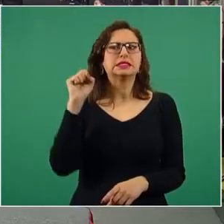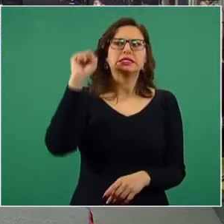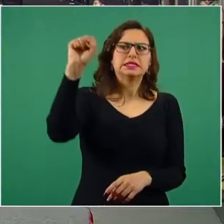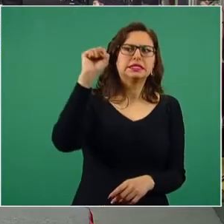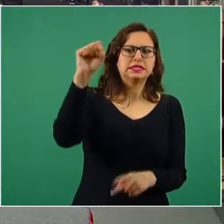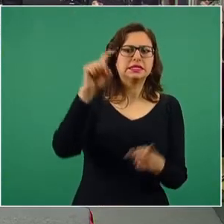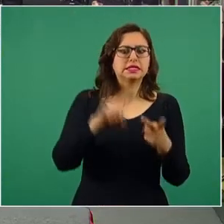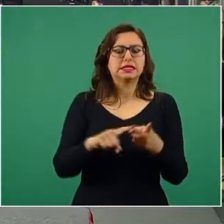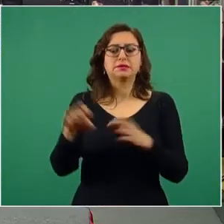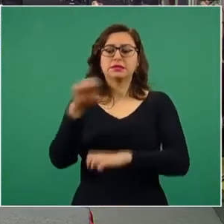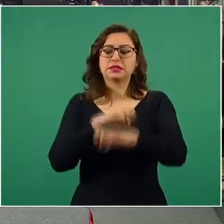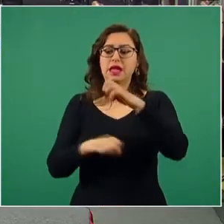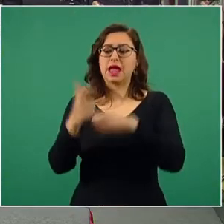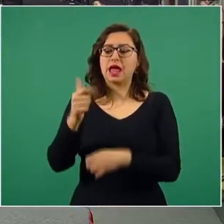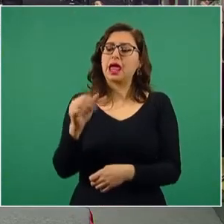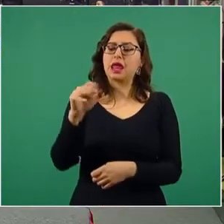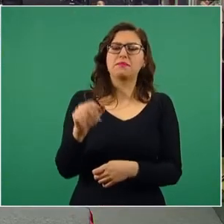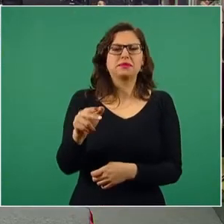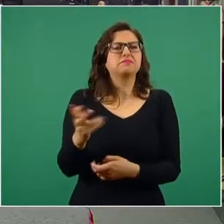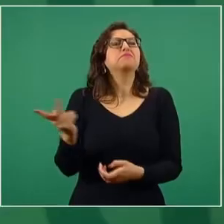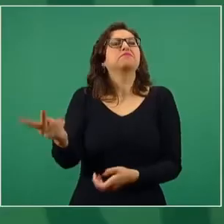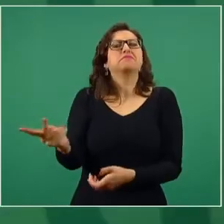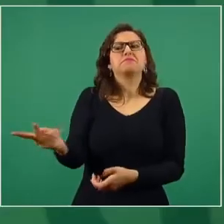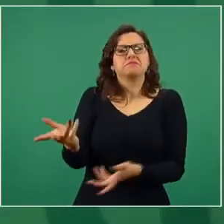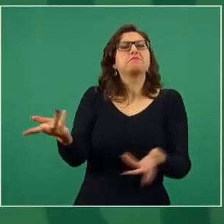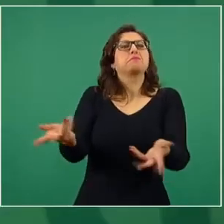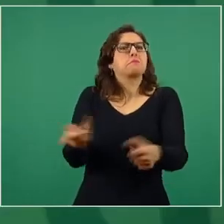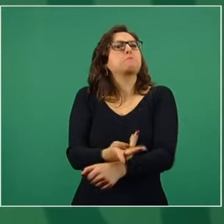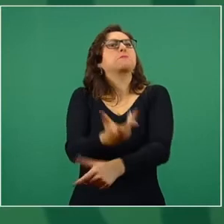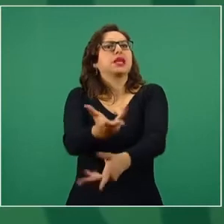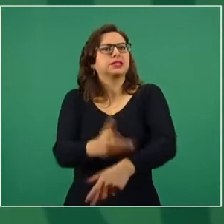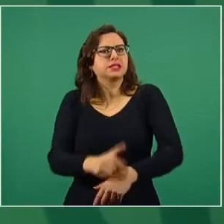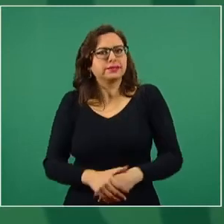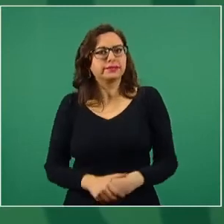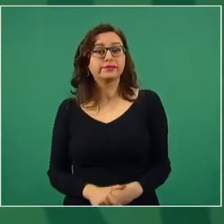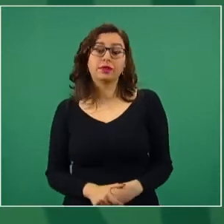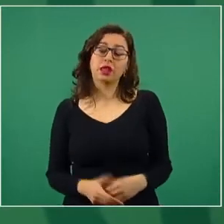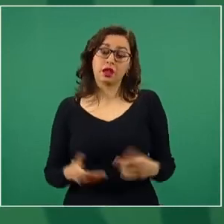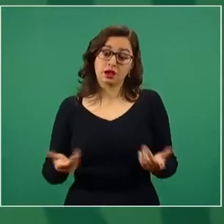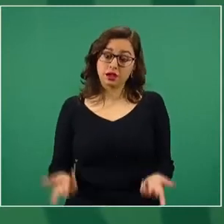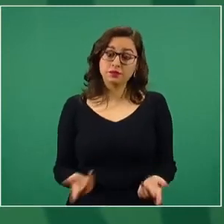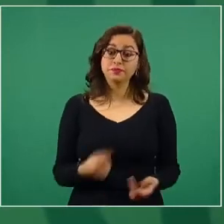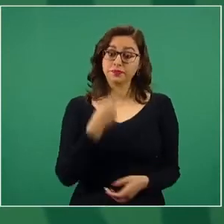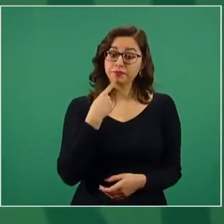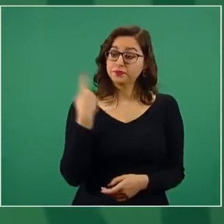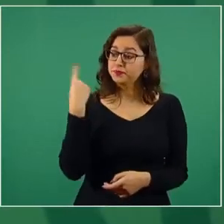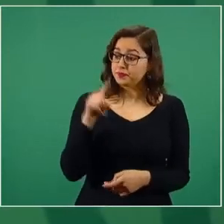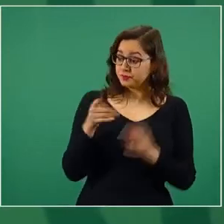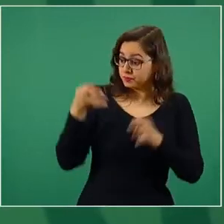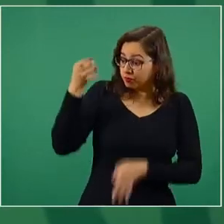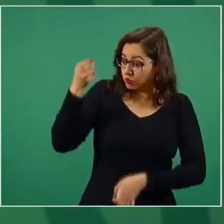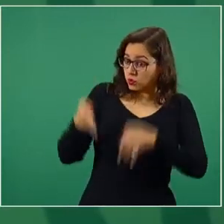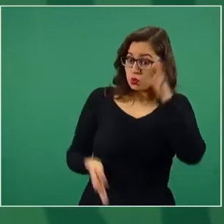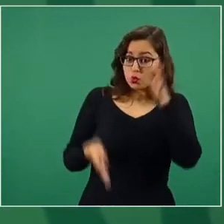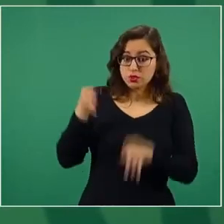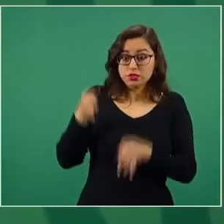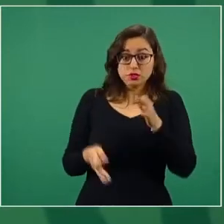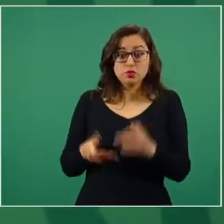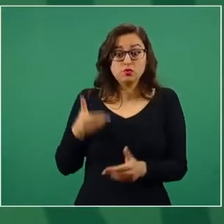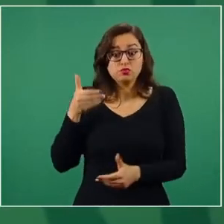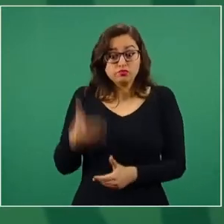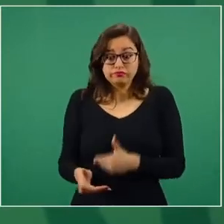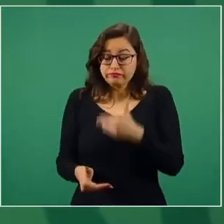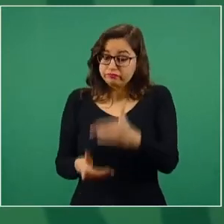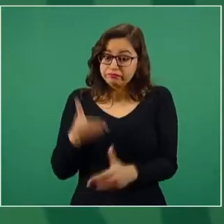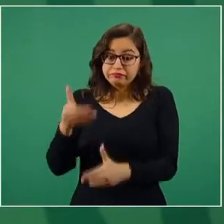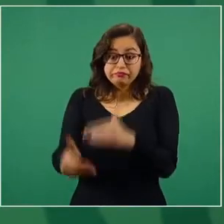empresario Germán Larrea. Ese es un proceso legal que, de mantenerse